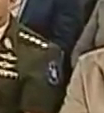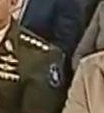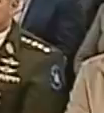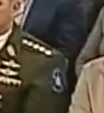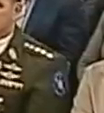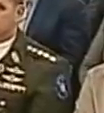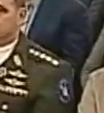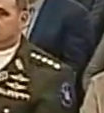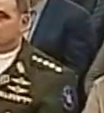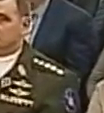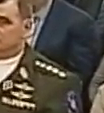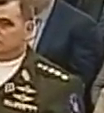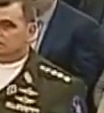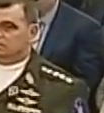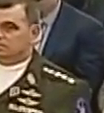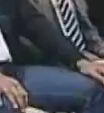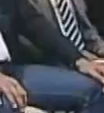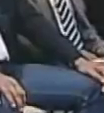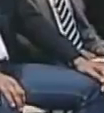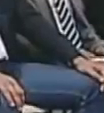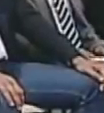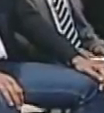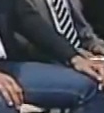Miranda, quien cerró con una